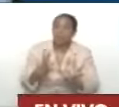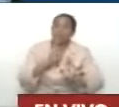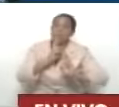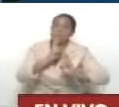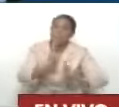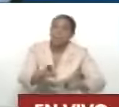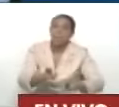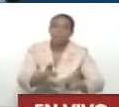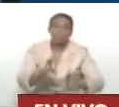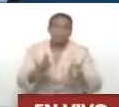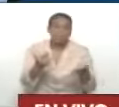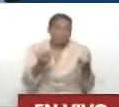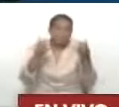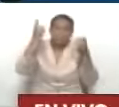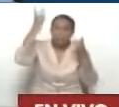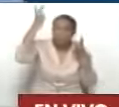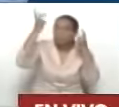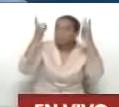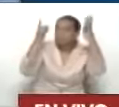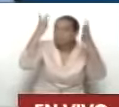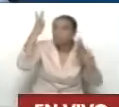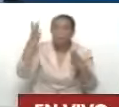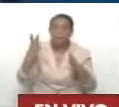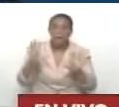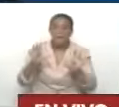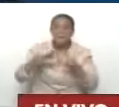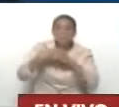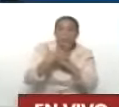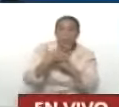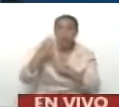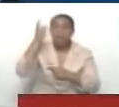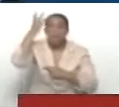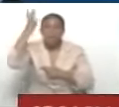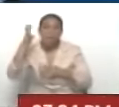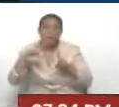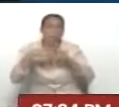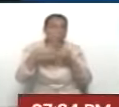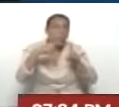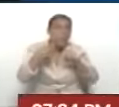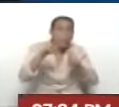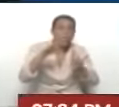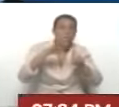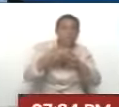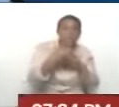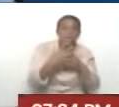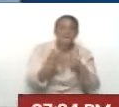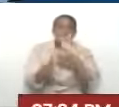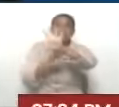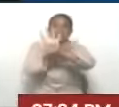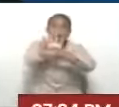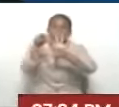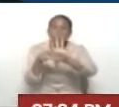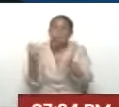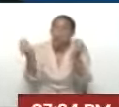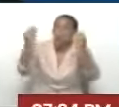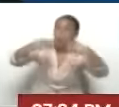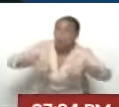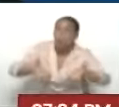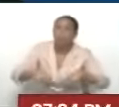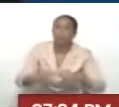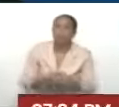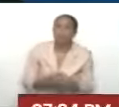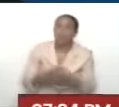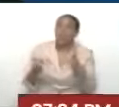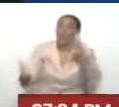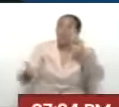respuestas creativas, innovadoras para cada coyuntura. Cinco consensos estamos hablando. Primero,